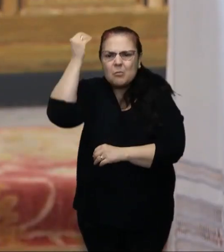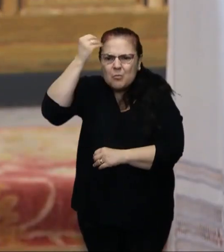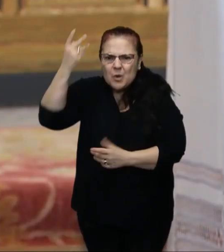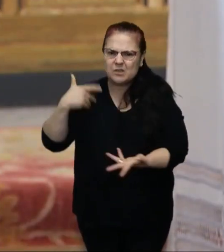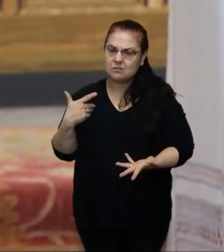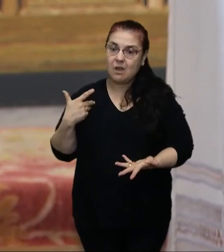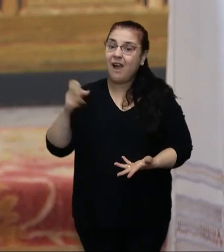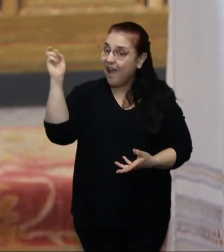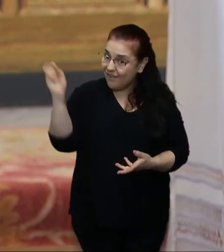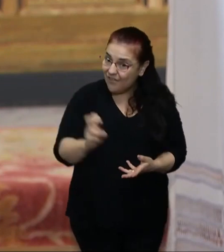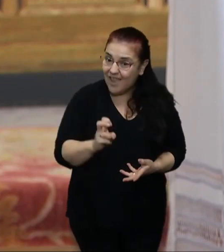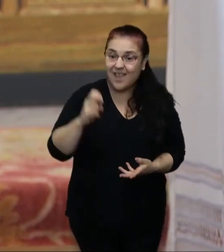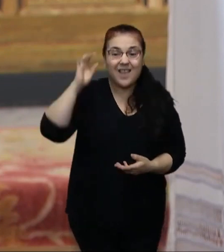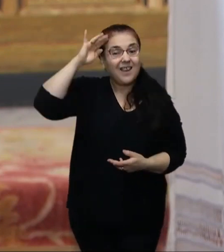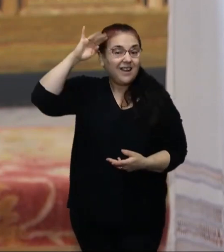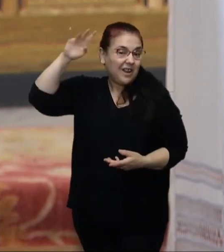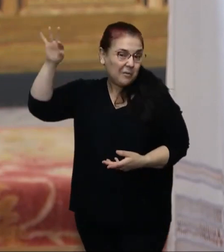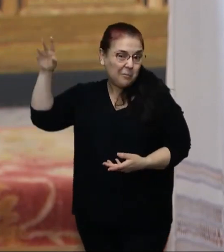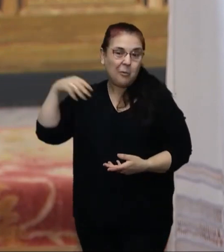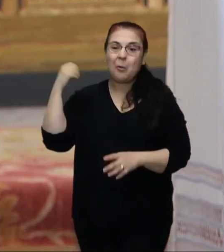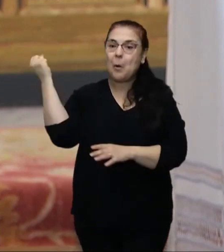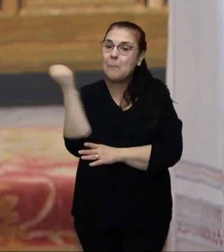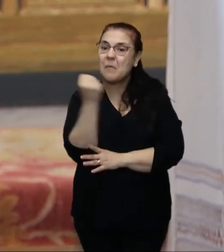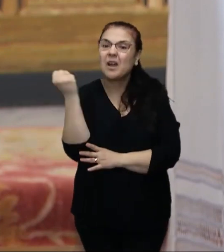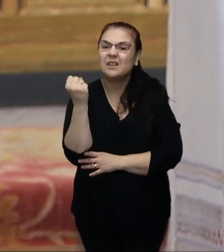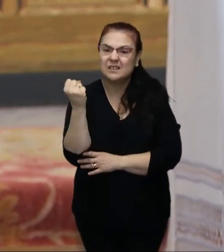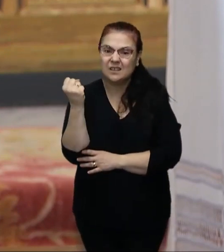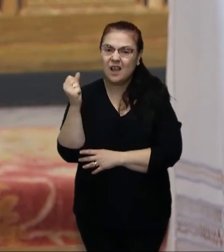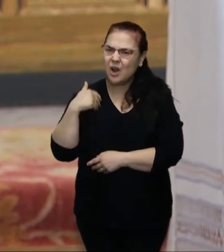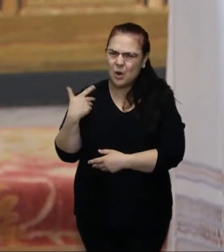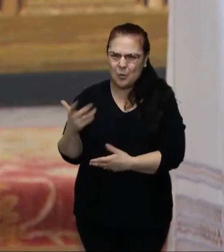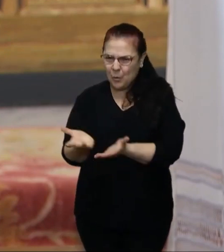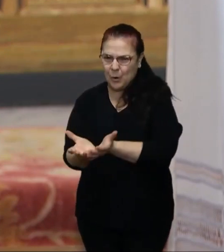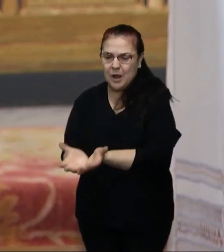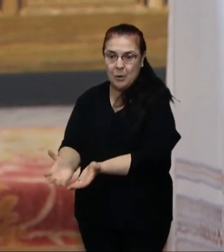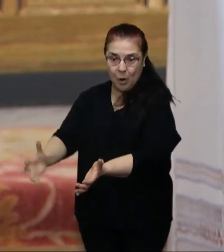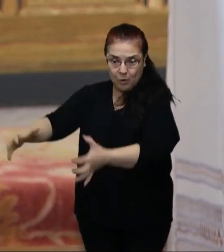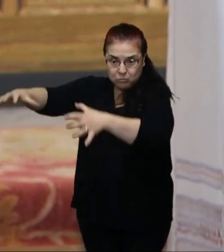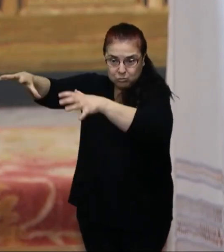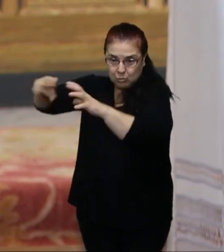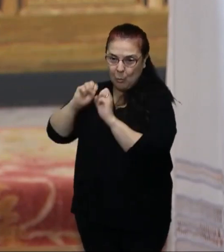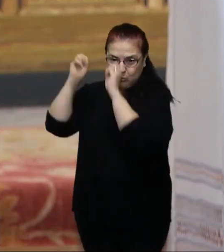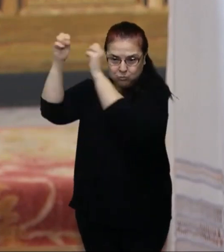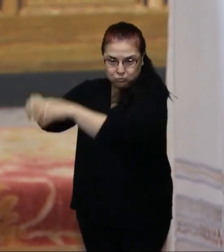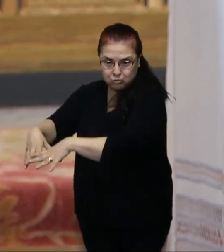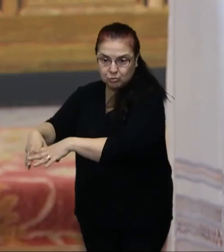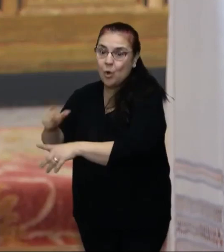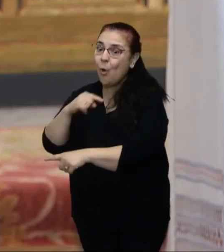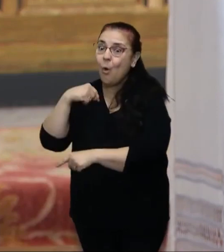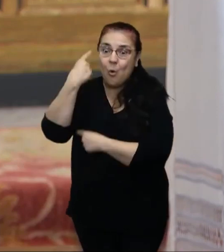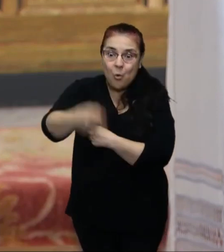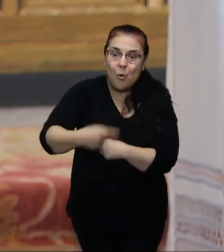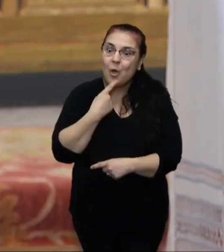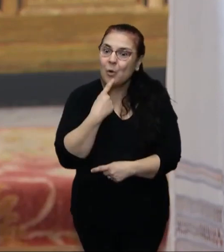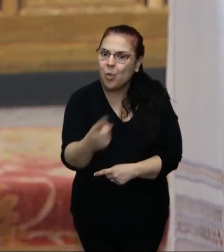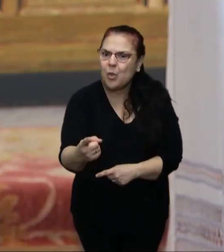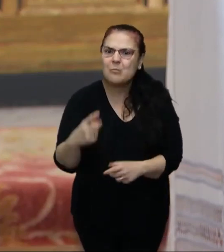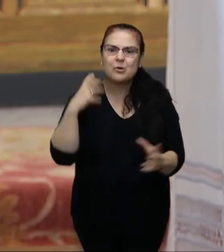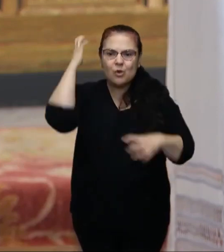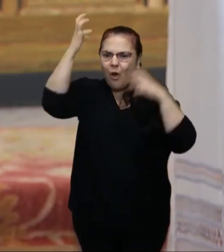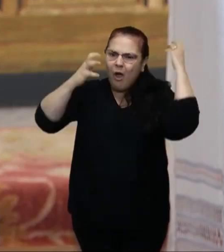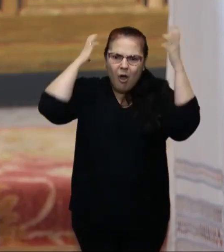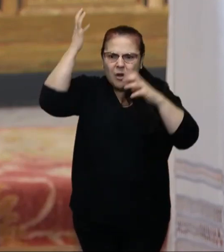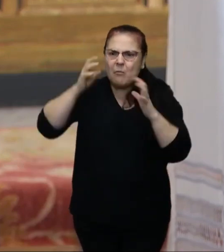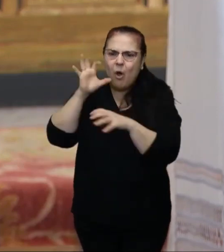«Ahí viene el soñador, vamos a matarlo y a echarlo en un aljibe. Luego diremos que una fiera lo ha